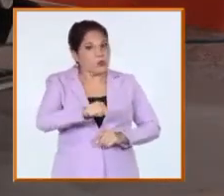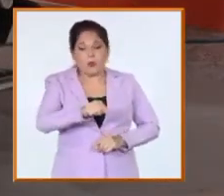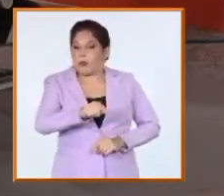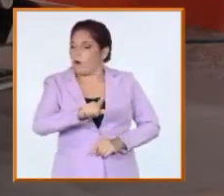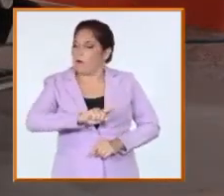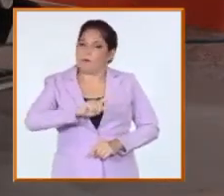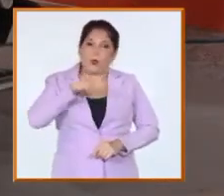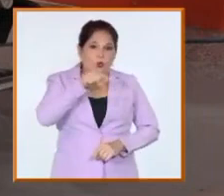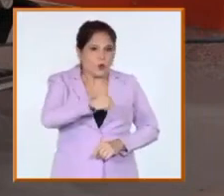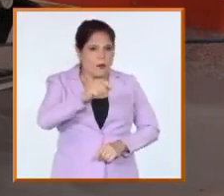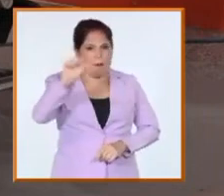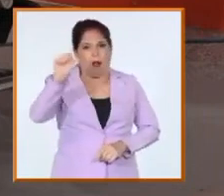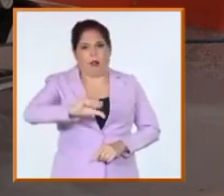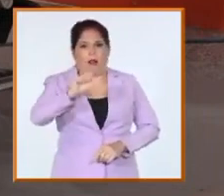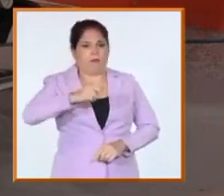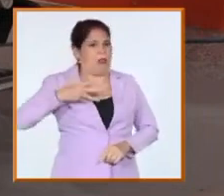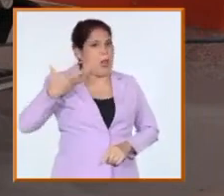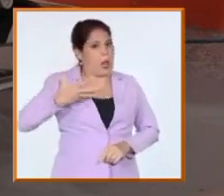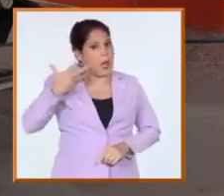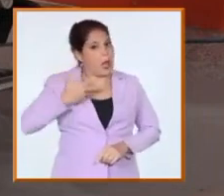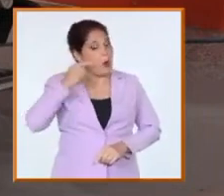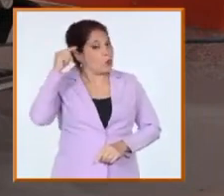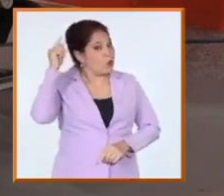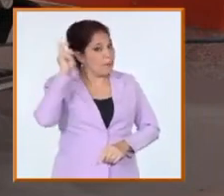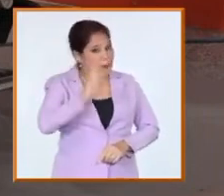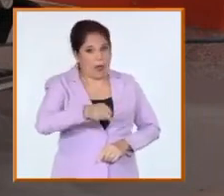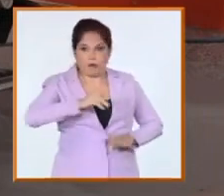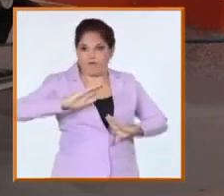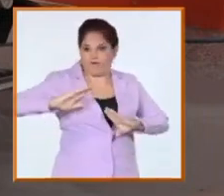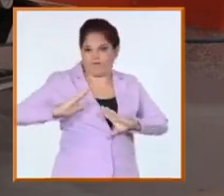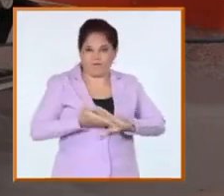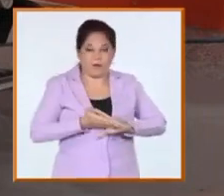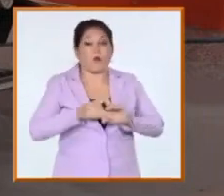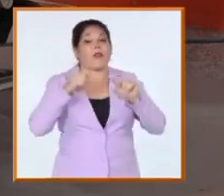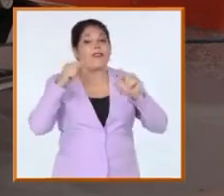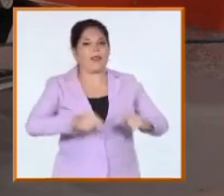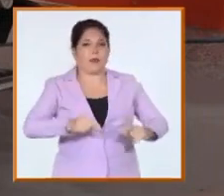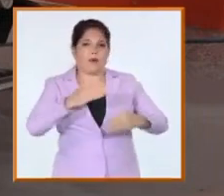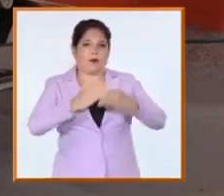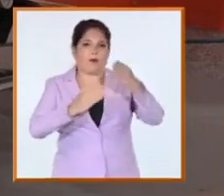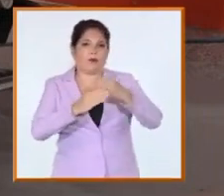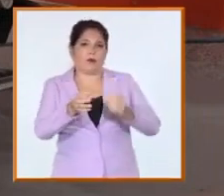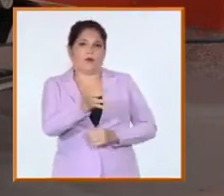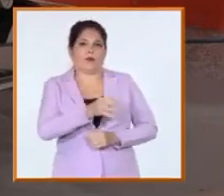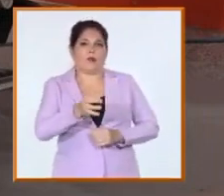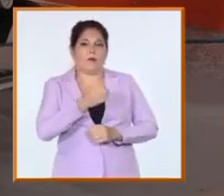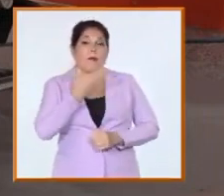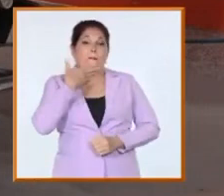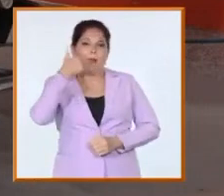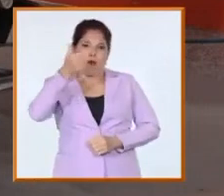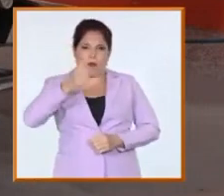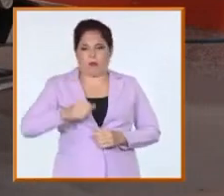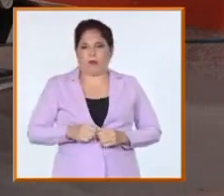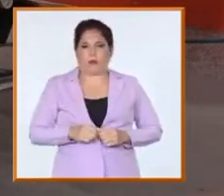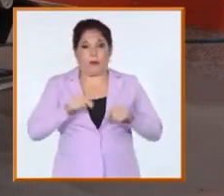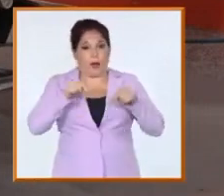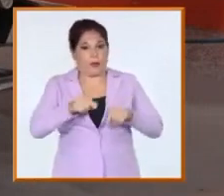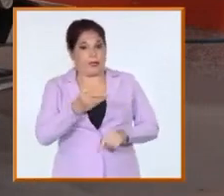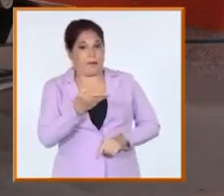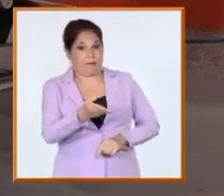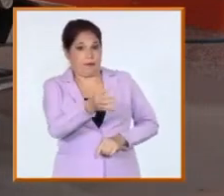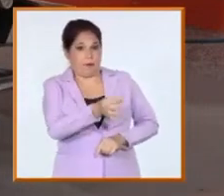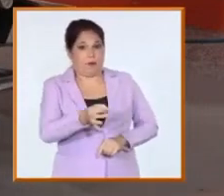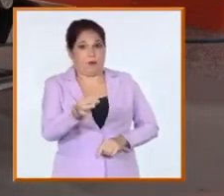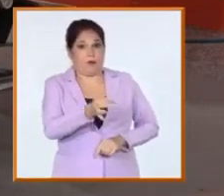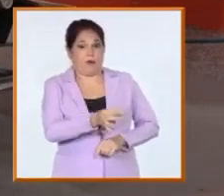inconforme por supuesto con lo que estábamos haciendo porque no estamos llegando a los niveles que podemos ver en cada uno de los municipios y se le está solicitando a los